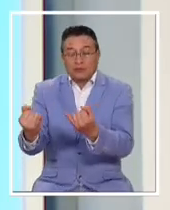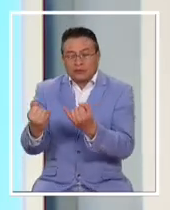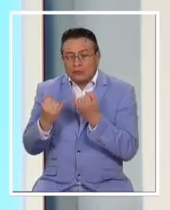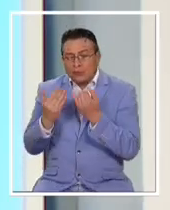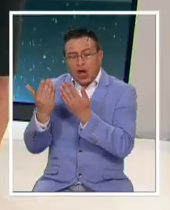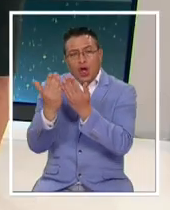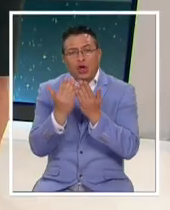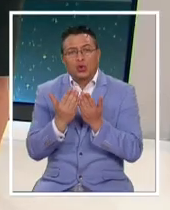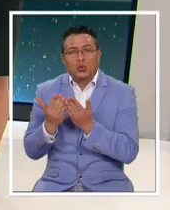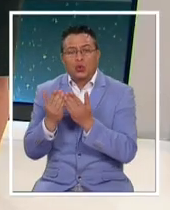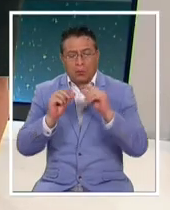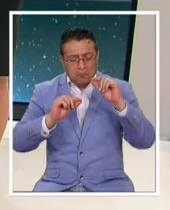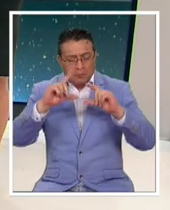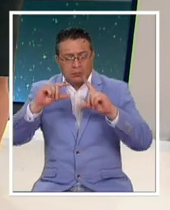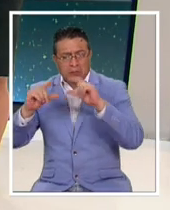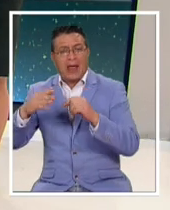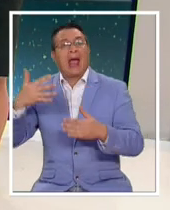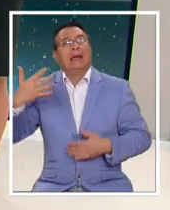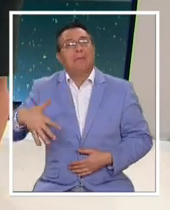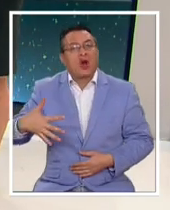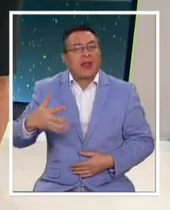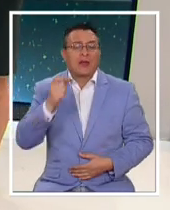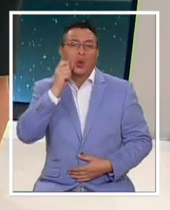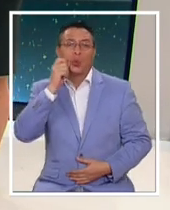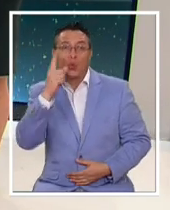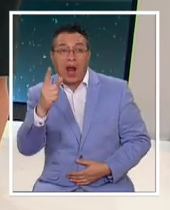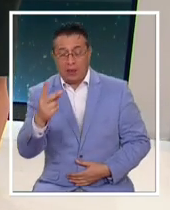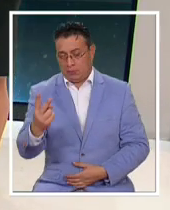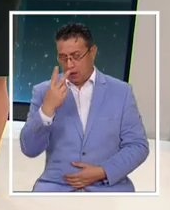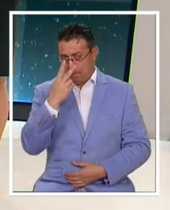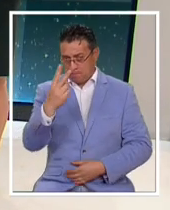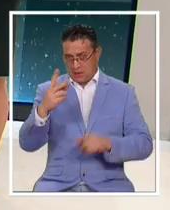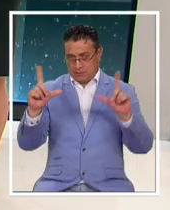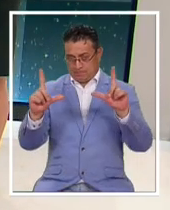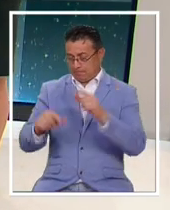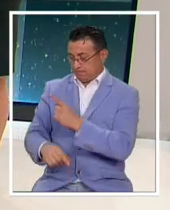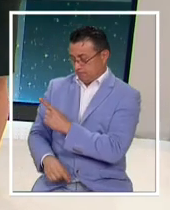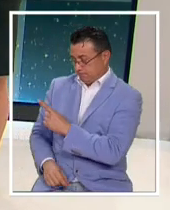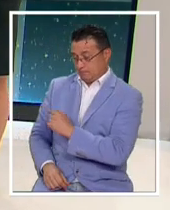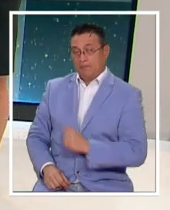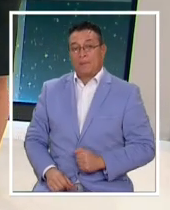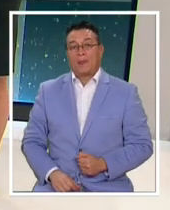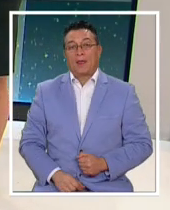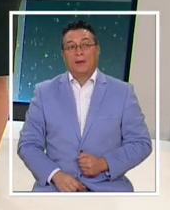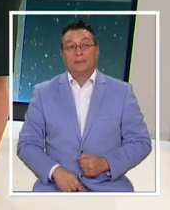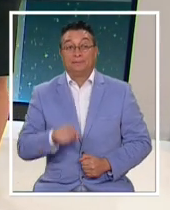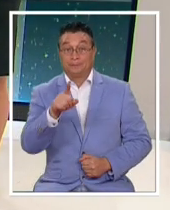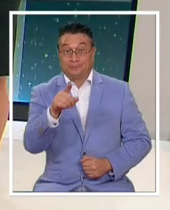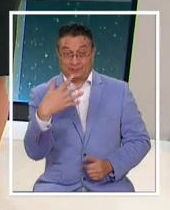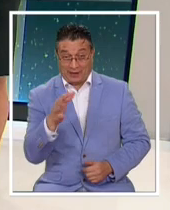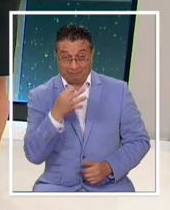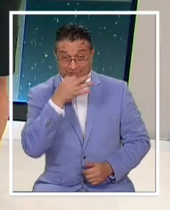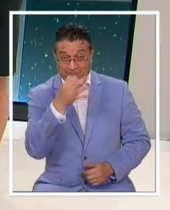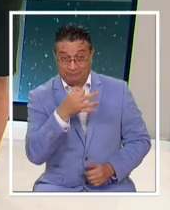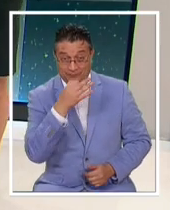estudios? ¿Cuáles son los datos más importantes? También los vamos a revisar en esta gráfica. Tú ya lo